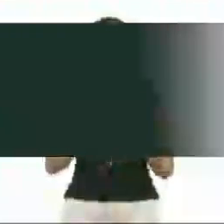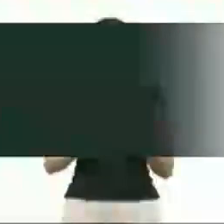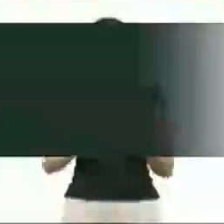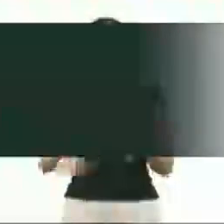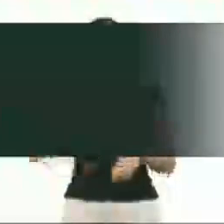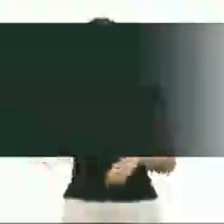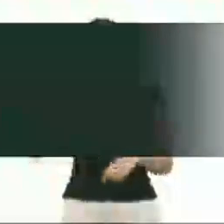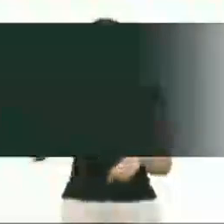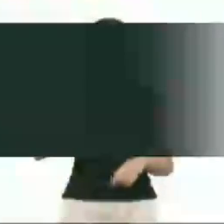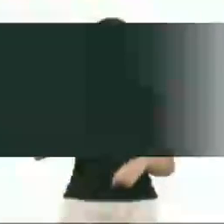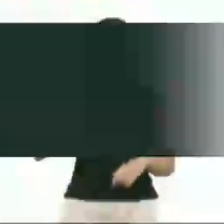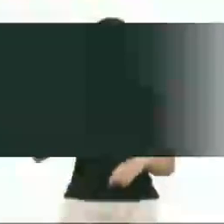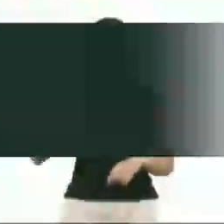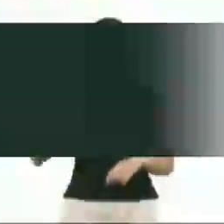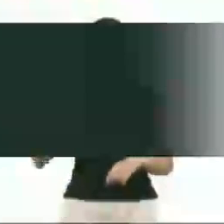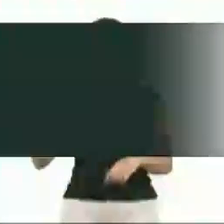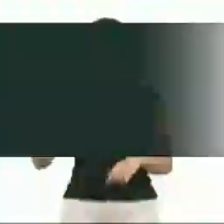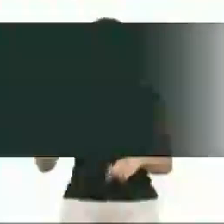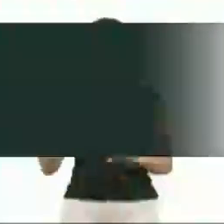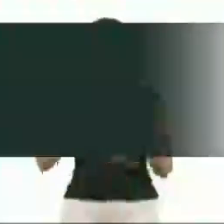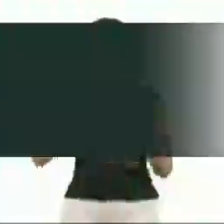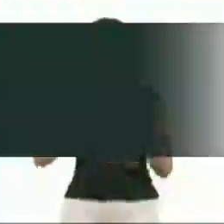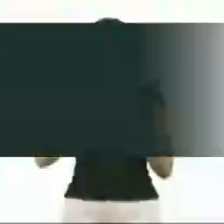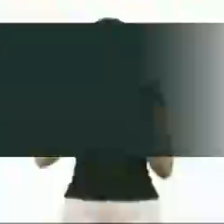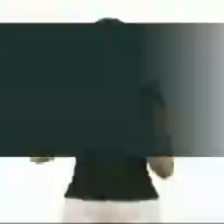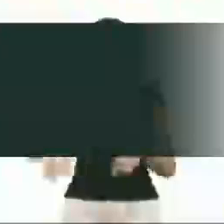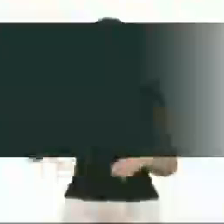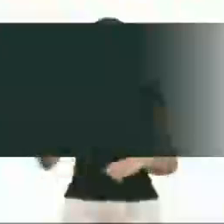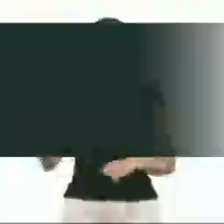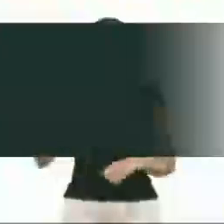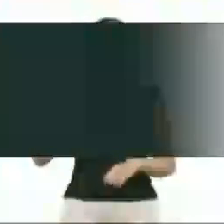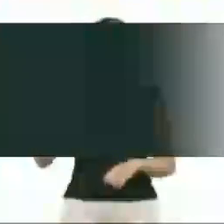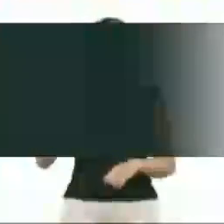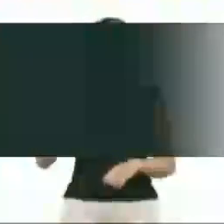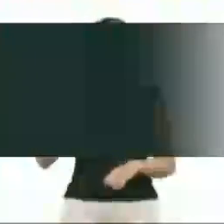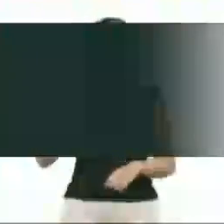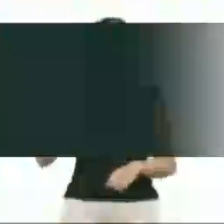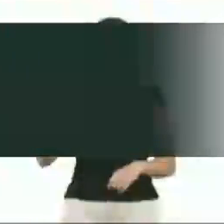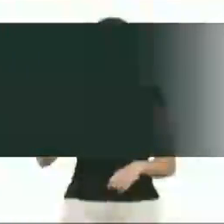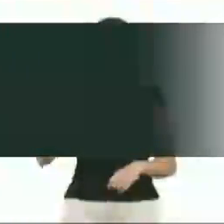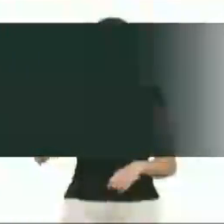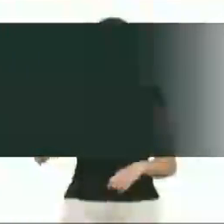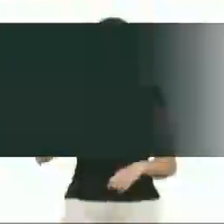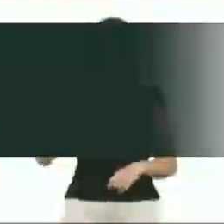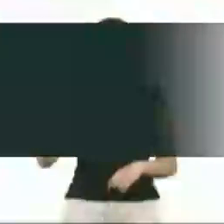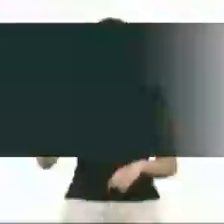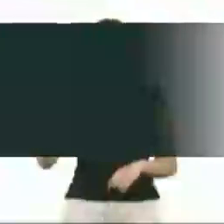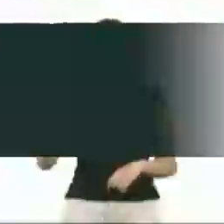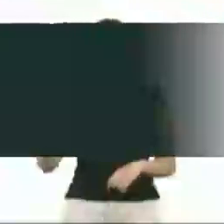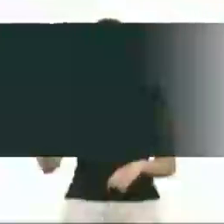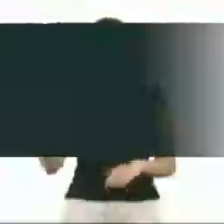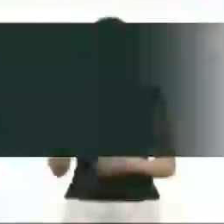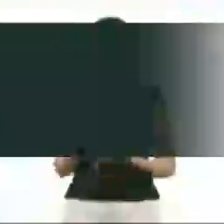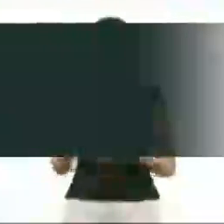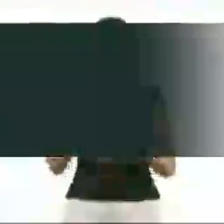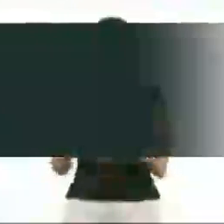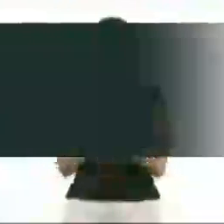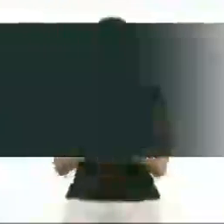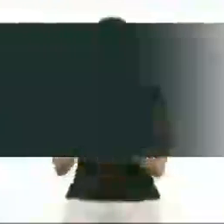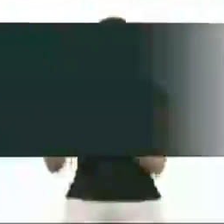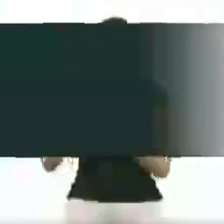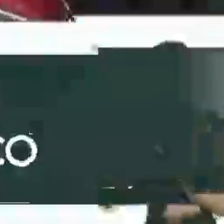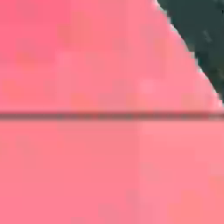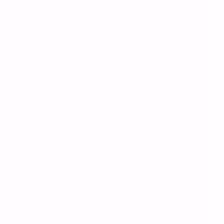Javier Hidalgo, dijo que Rusia ostenta hoy el récord Guinness de una clase masiva de box con más de 3.000 participantes en